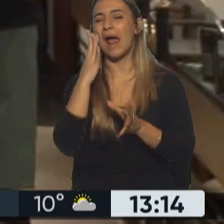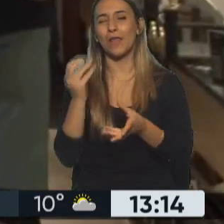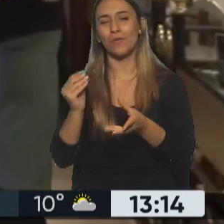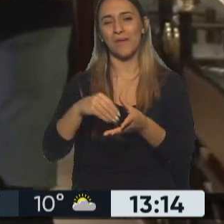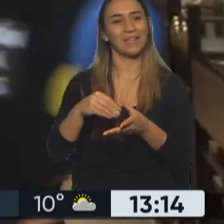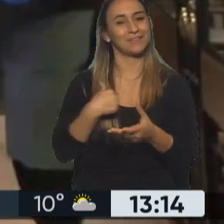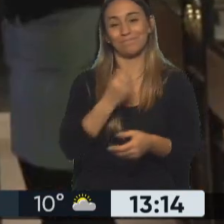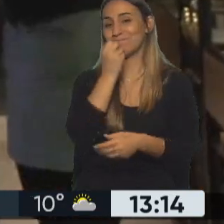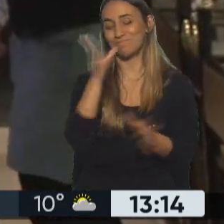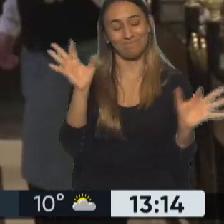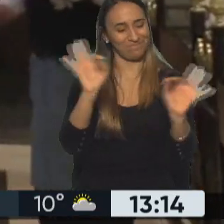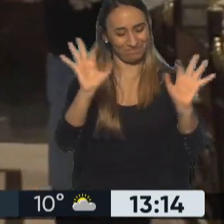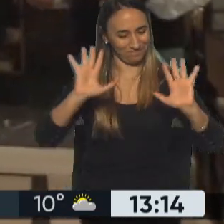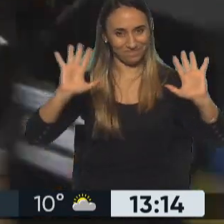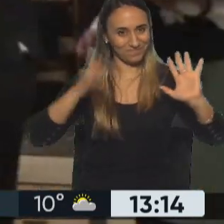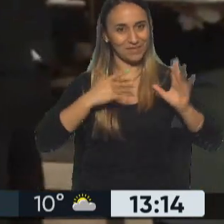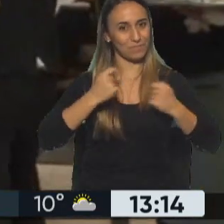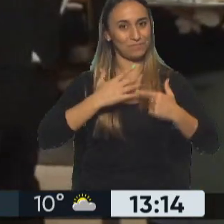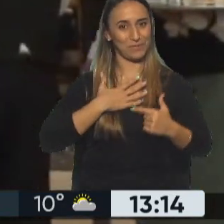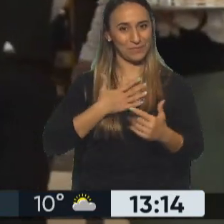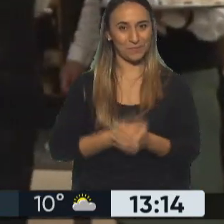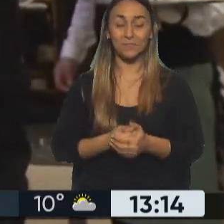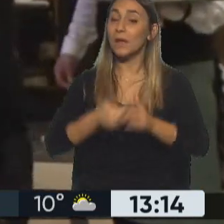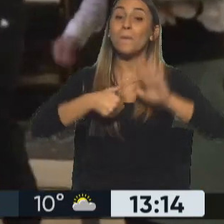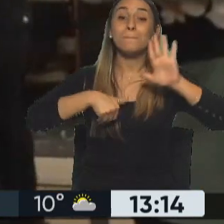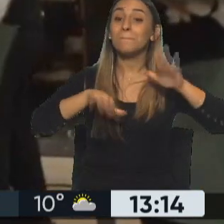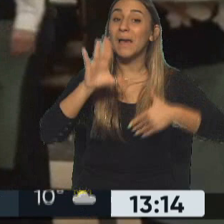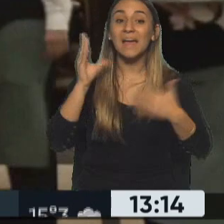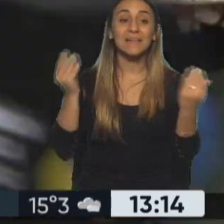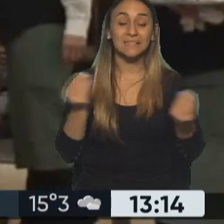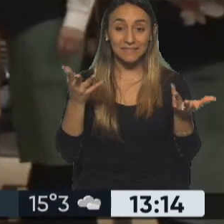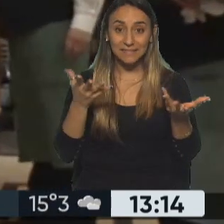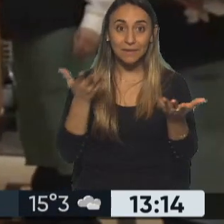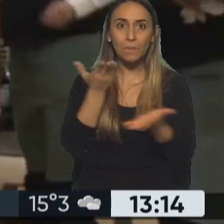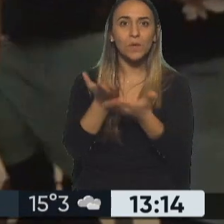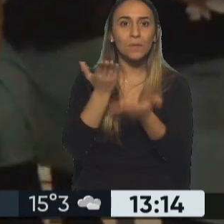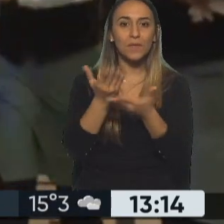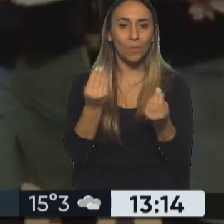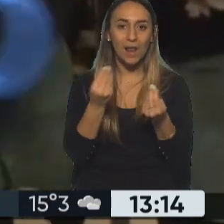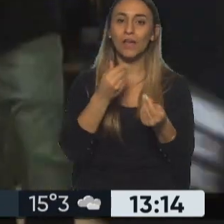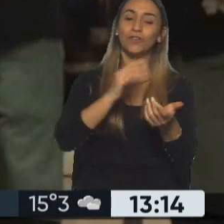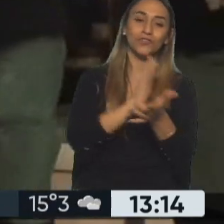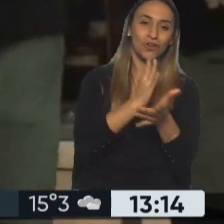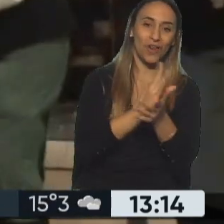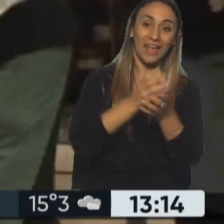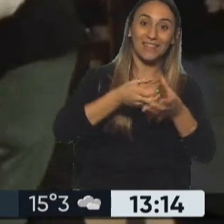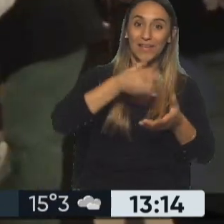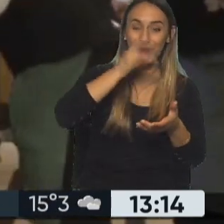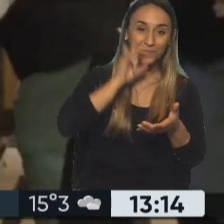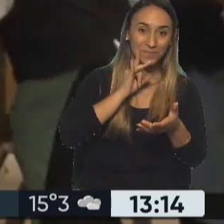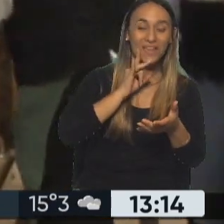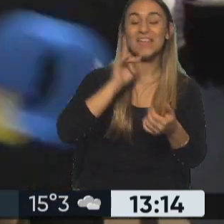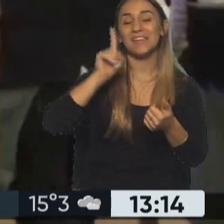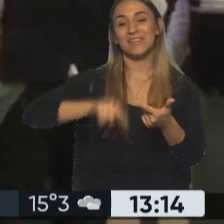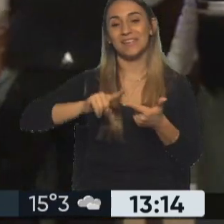puede deducir queda queda guardado pero de la casa son los chocolates con churros el chocolate con churro 25 de Mayo